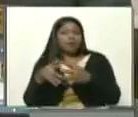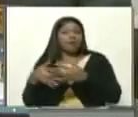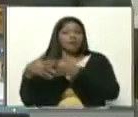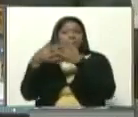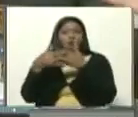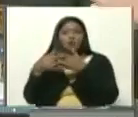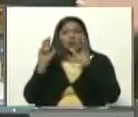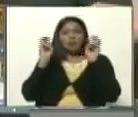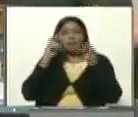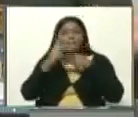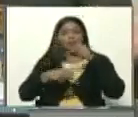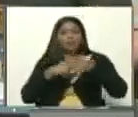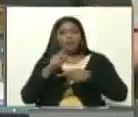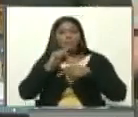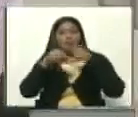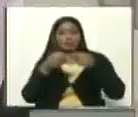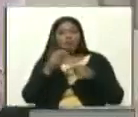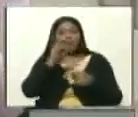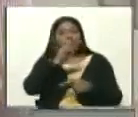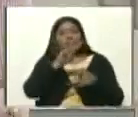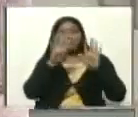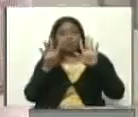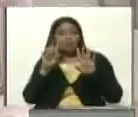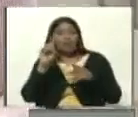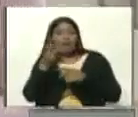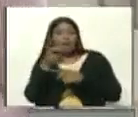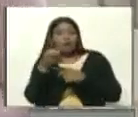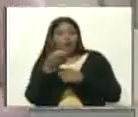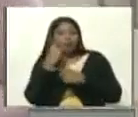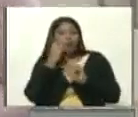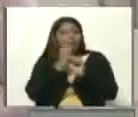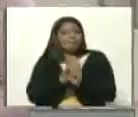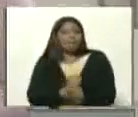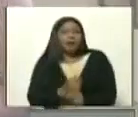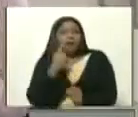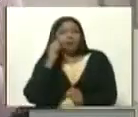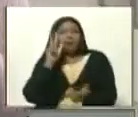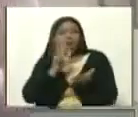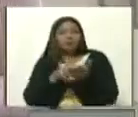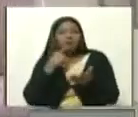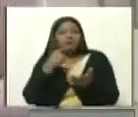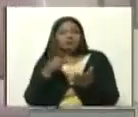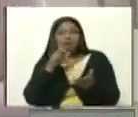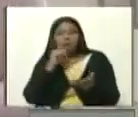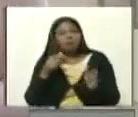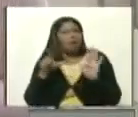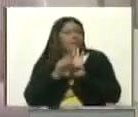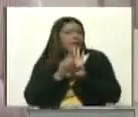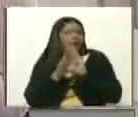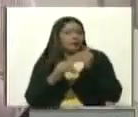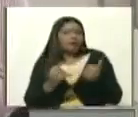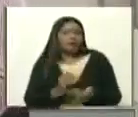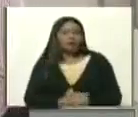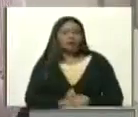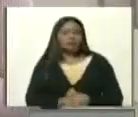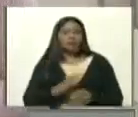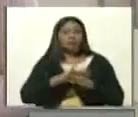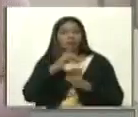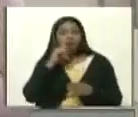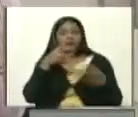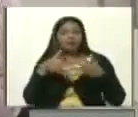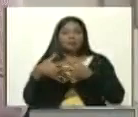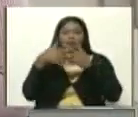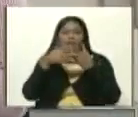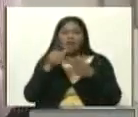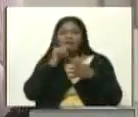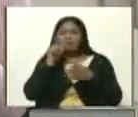y hay un tema político. El próximo 29 de agosto se espera que se lleve la audiencia probatoria y legal, porque no es Estados